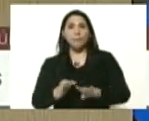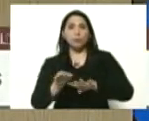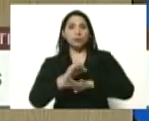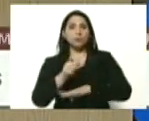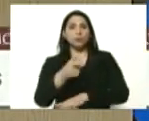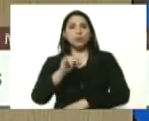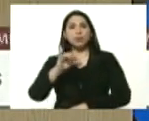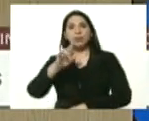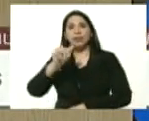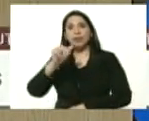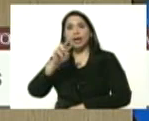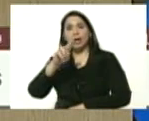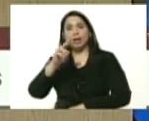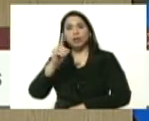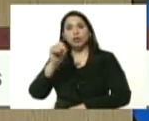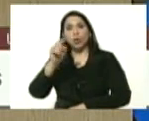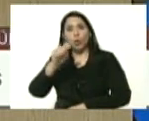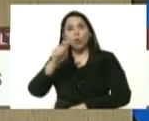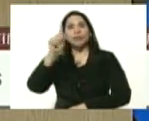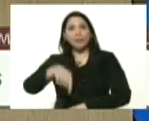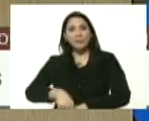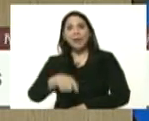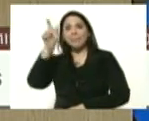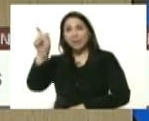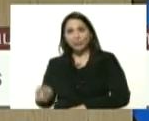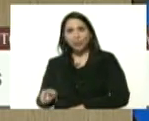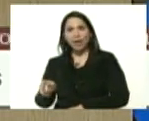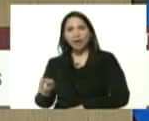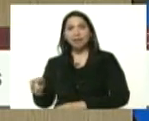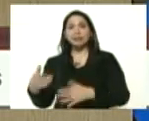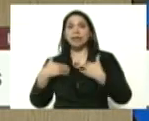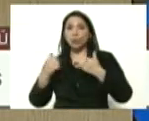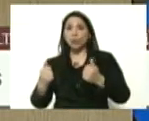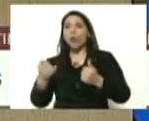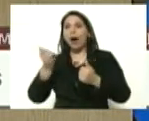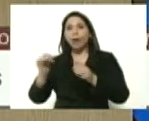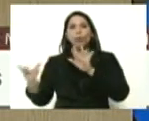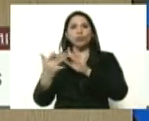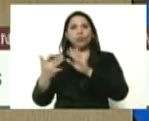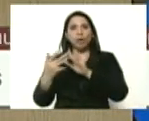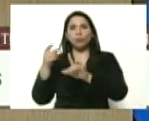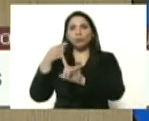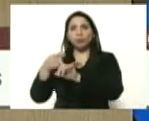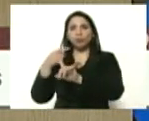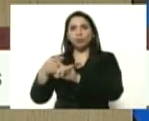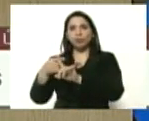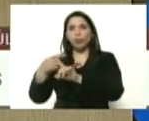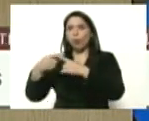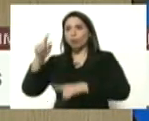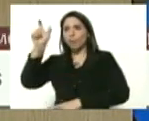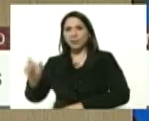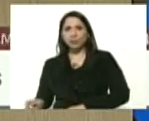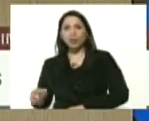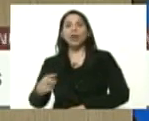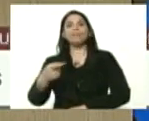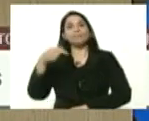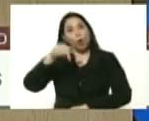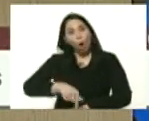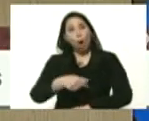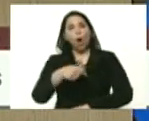Girardot, personal de salud que estuvo en contacto con un caso positivo. Se le realizó la PCR, dio positiva el día de